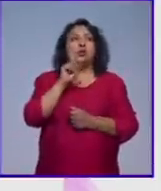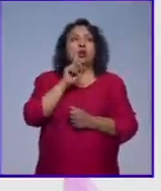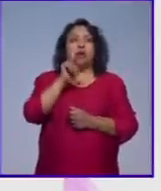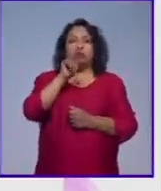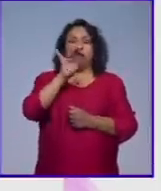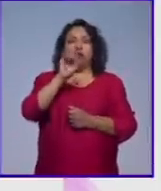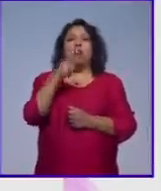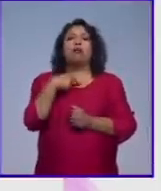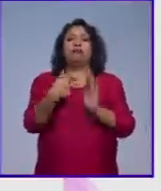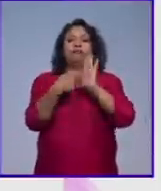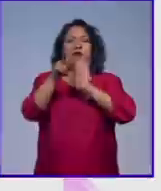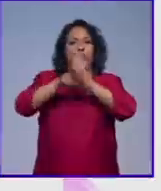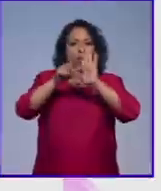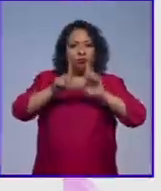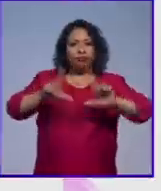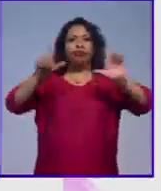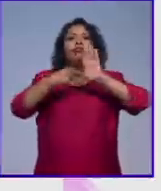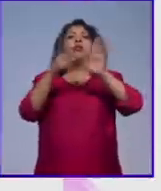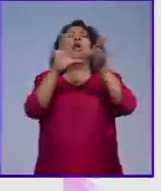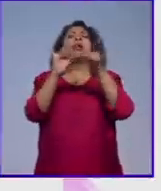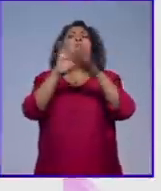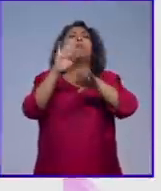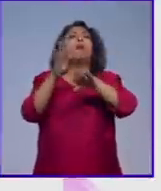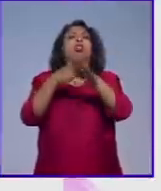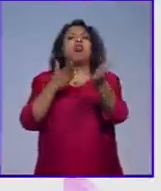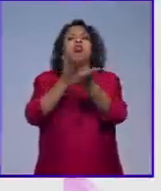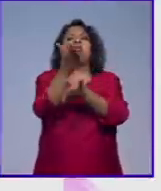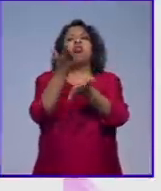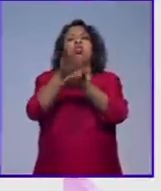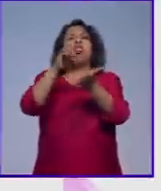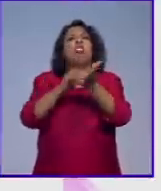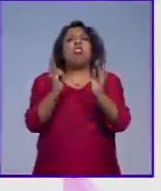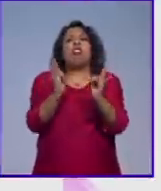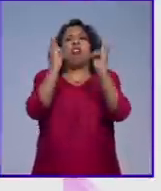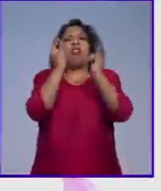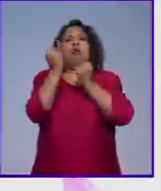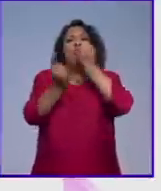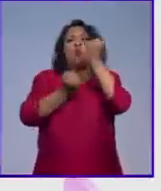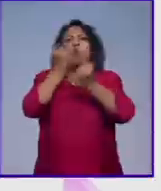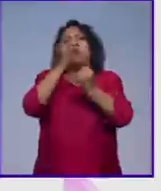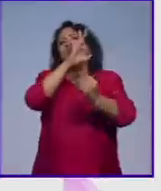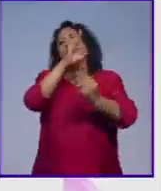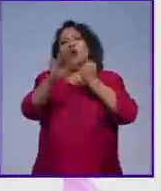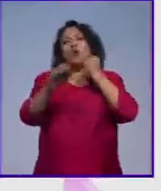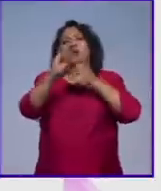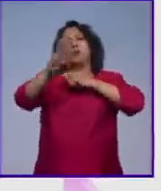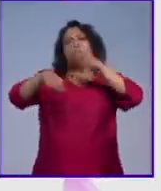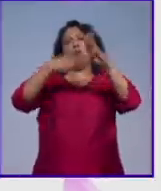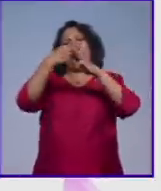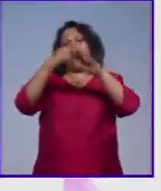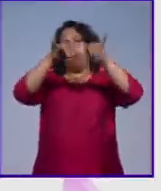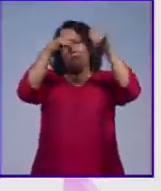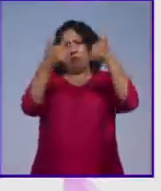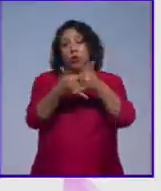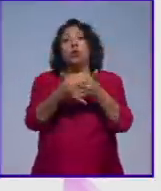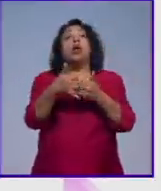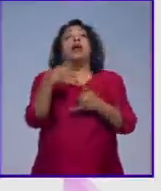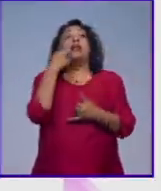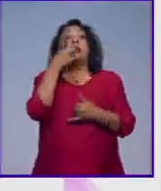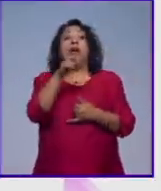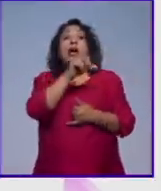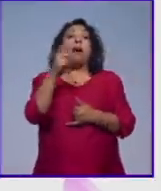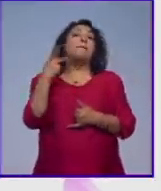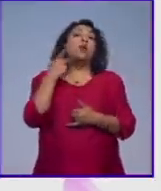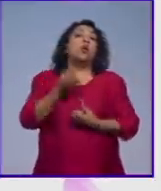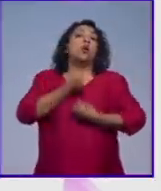Riot publicaron un video en donde explican las razones por las que invadieron la cancha en donde se jugaba la final de la Copa del Mundo. La acción fue dedicada al poeta